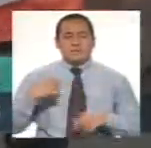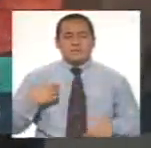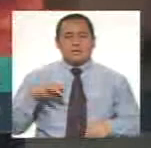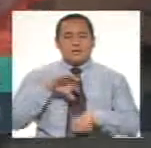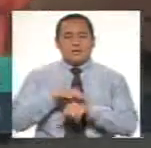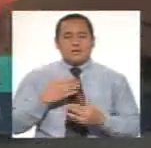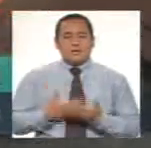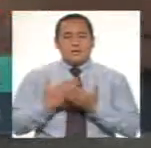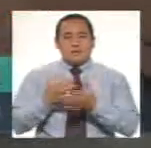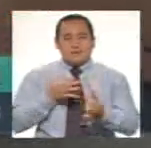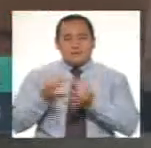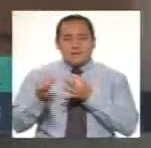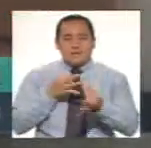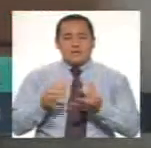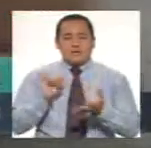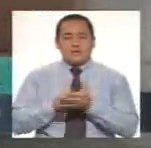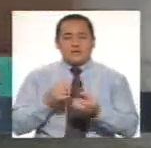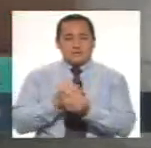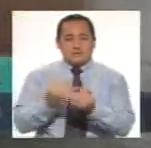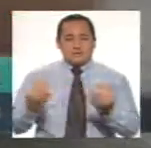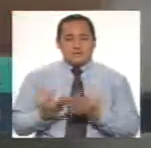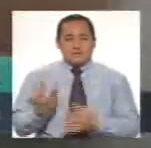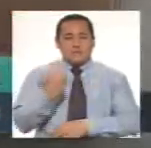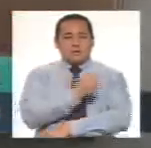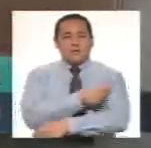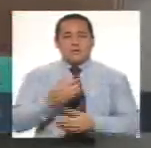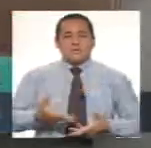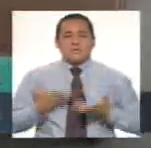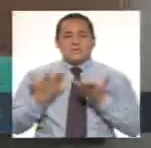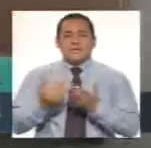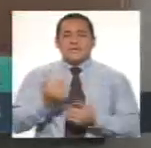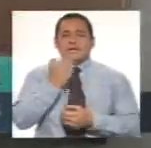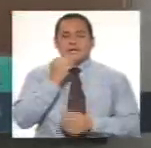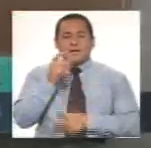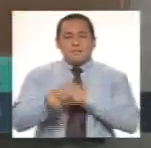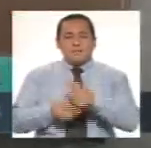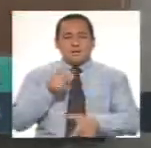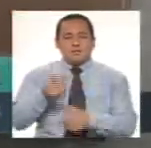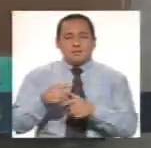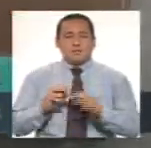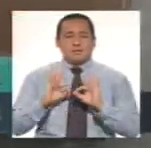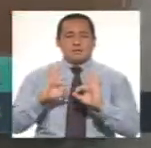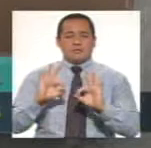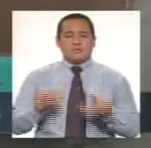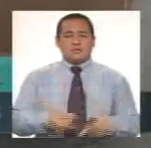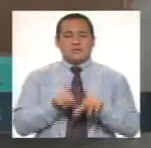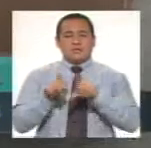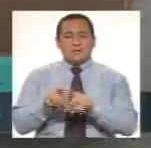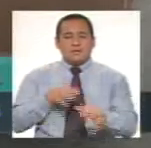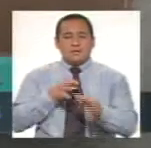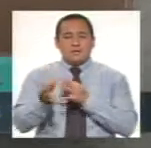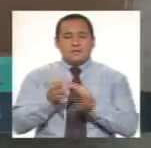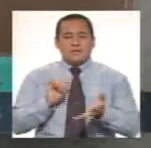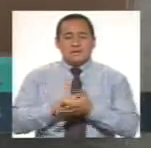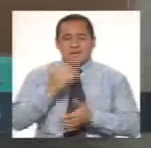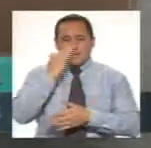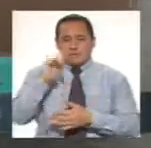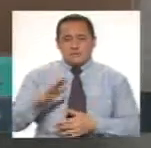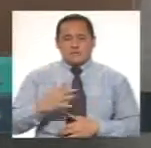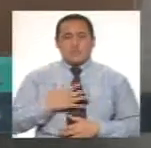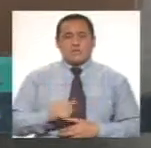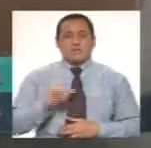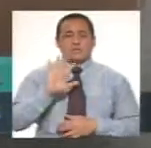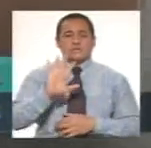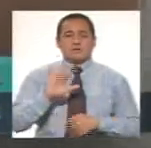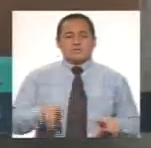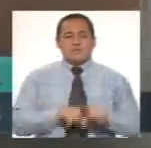ha recalcado de que estas vacunas deben ser suministradas solo a las personas en alto riesgo. Ya indicaron que niños menores de